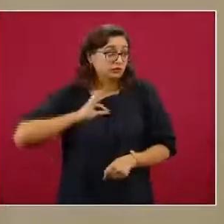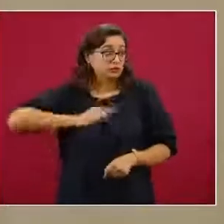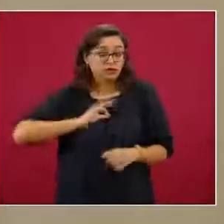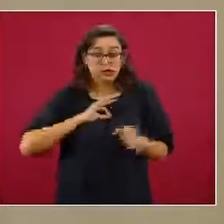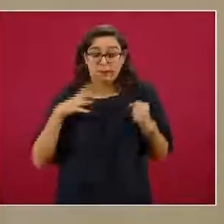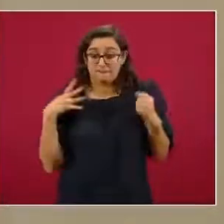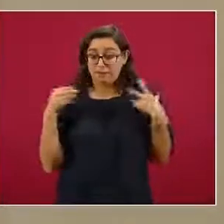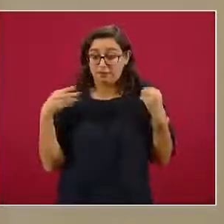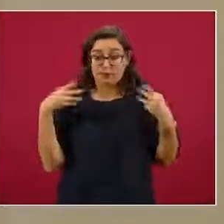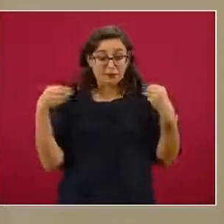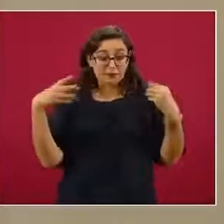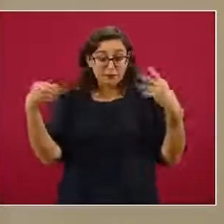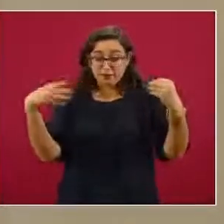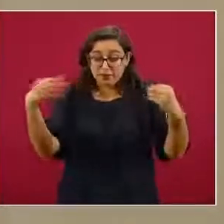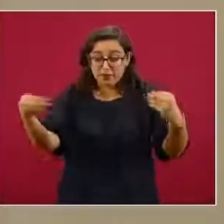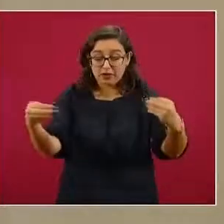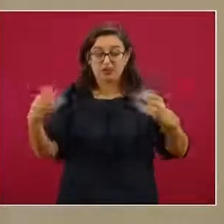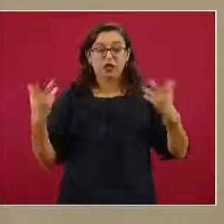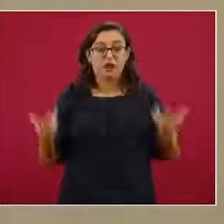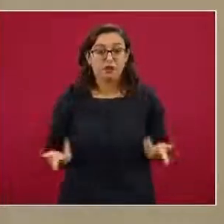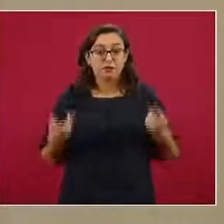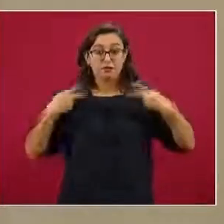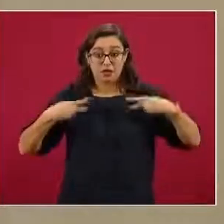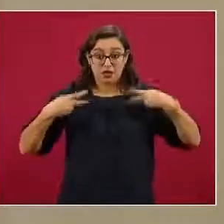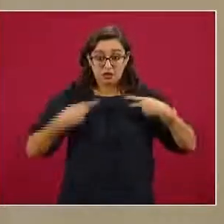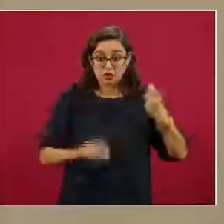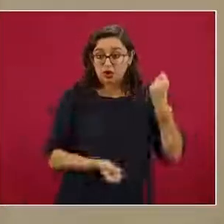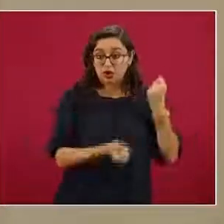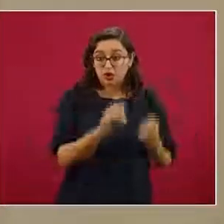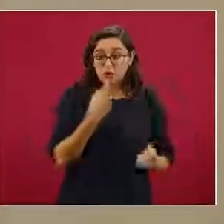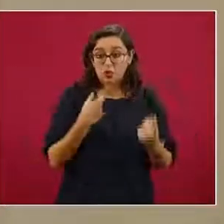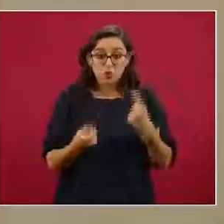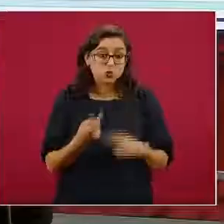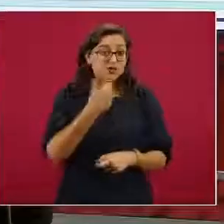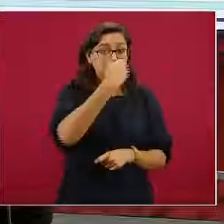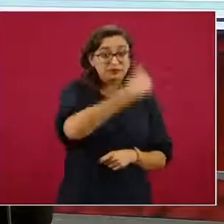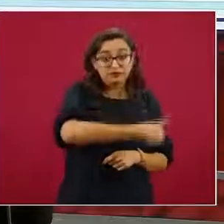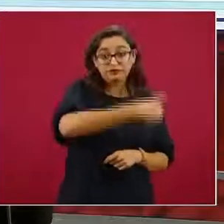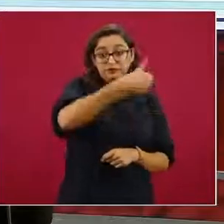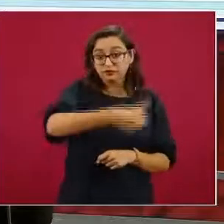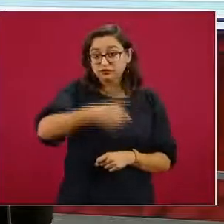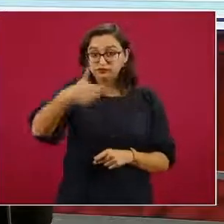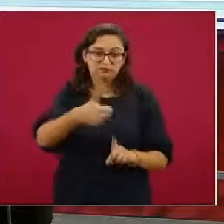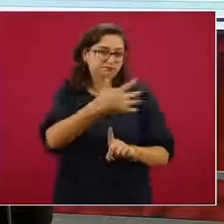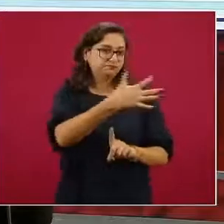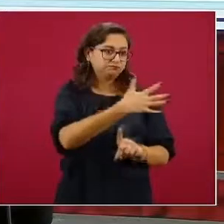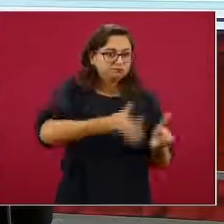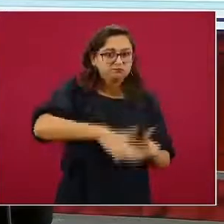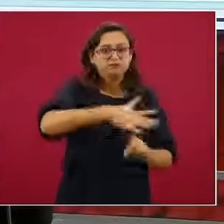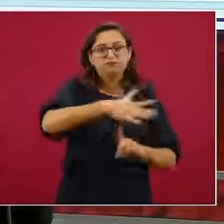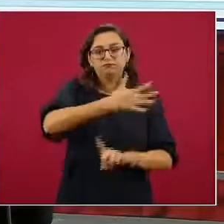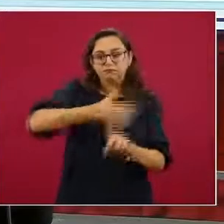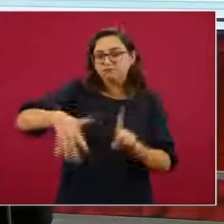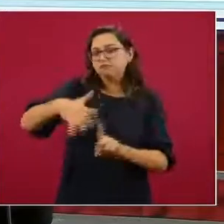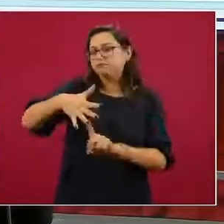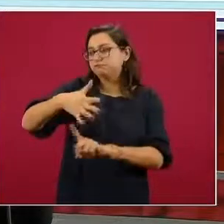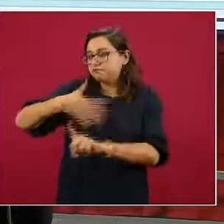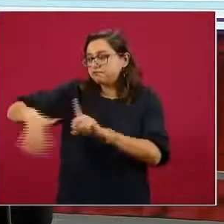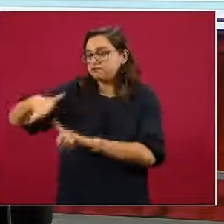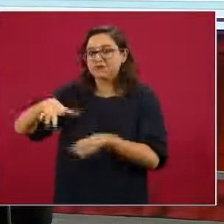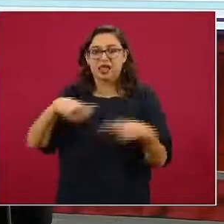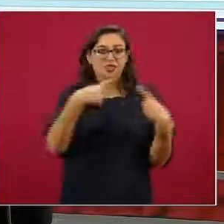epidemia, hay personas, cada persona tiene un papel que jugar y cada persona